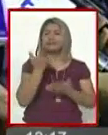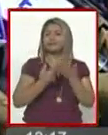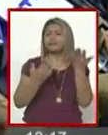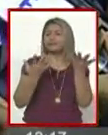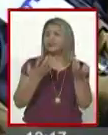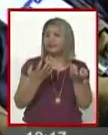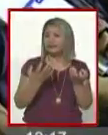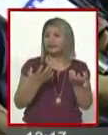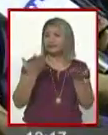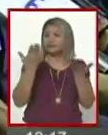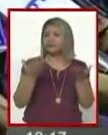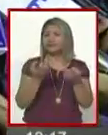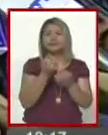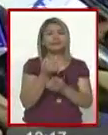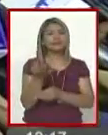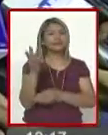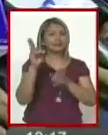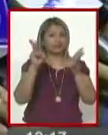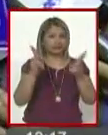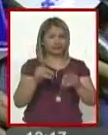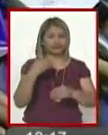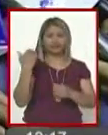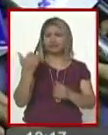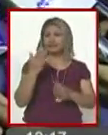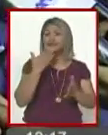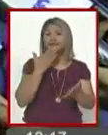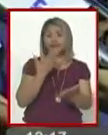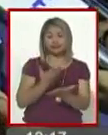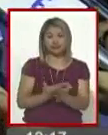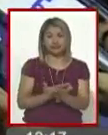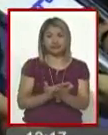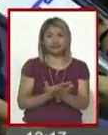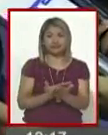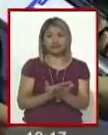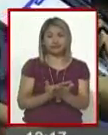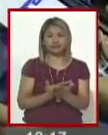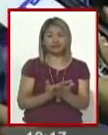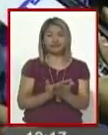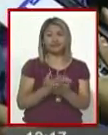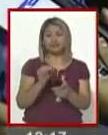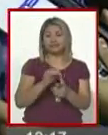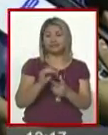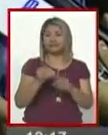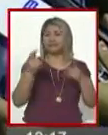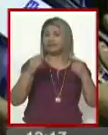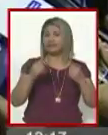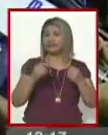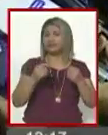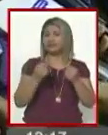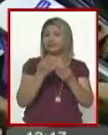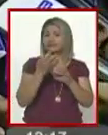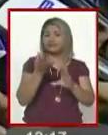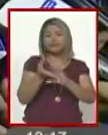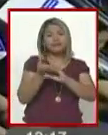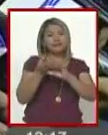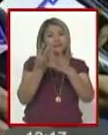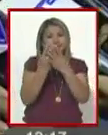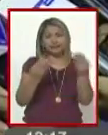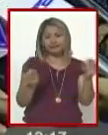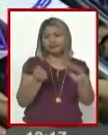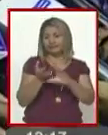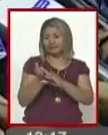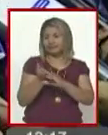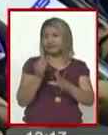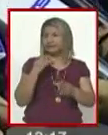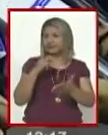¿Cuál sería el interés? Hay mucha gente que por hacer bien, por hacer el bien o por tratar de quitar la corrupción del medio,